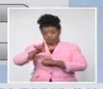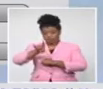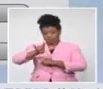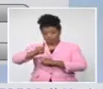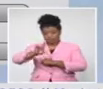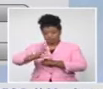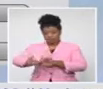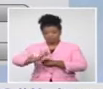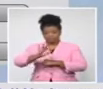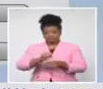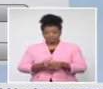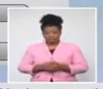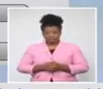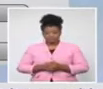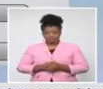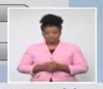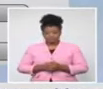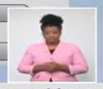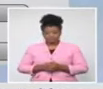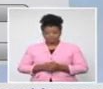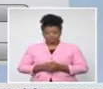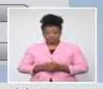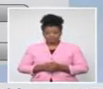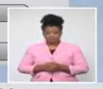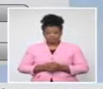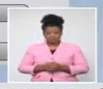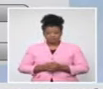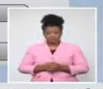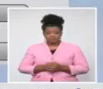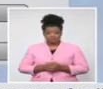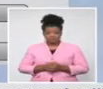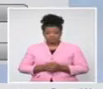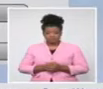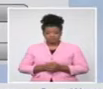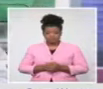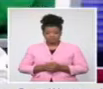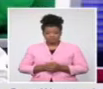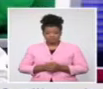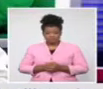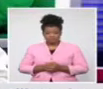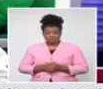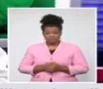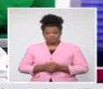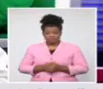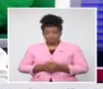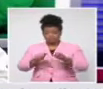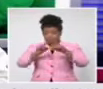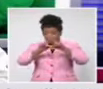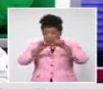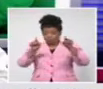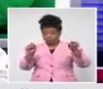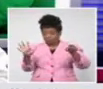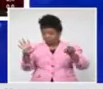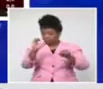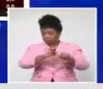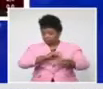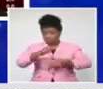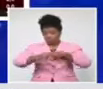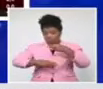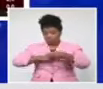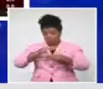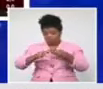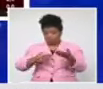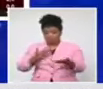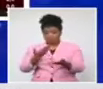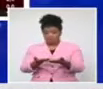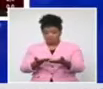2,91% de todas las muestras analizadas. De toda Cuba se procesaron muestras, excepto el